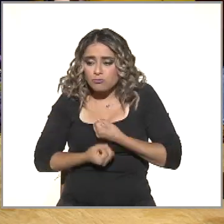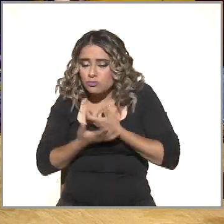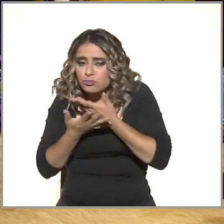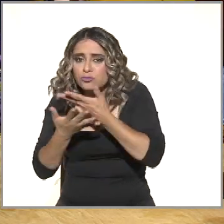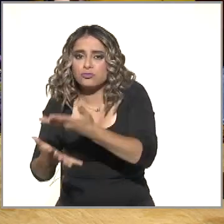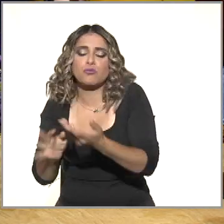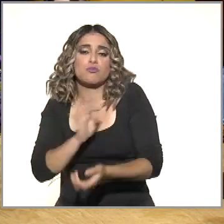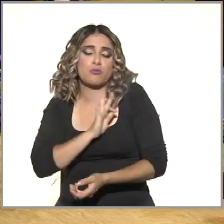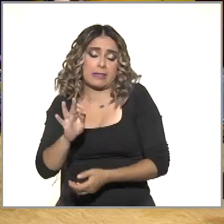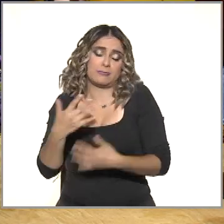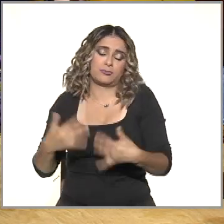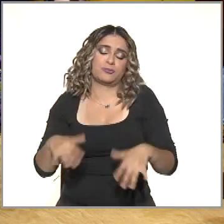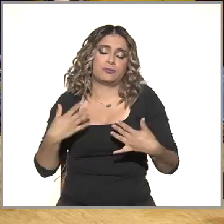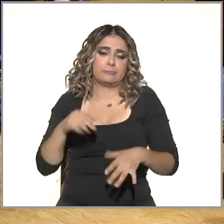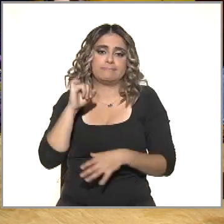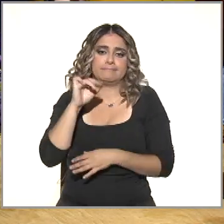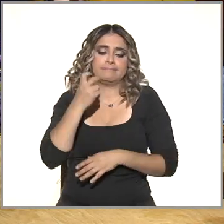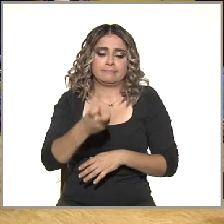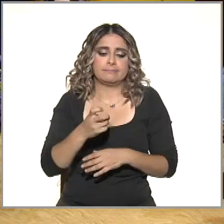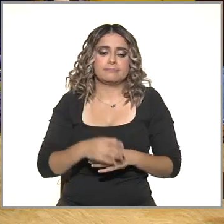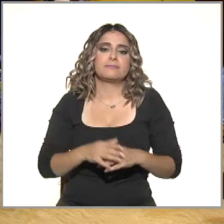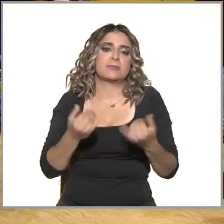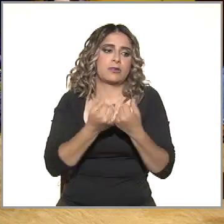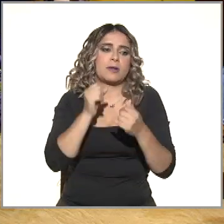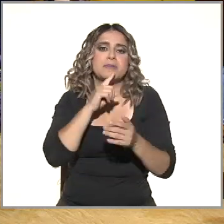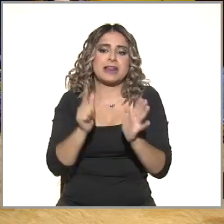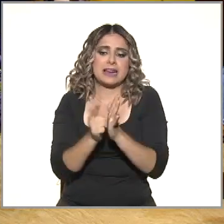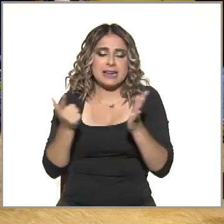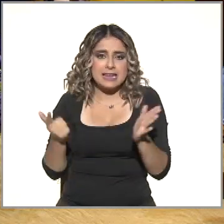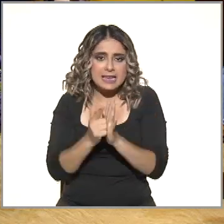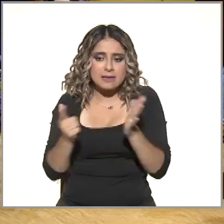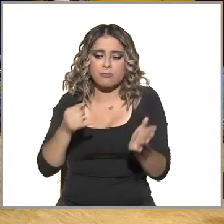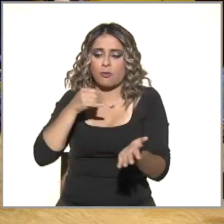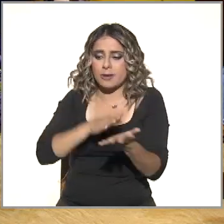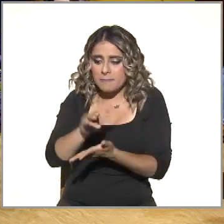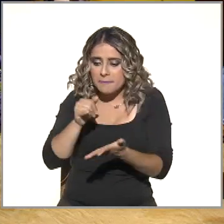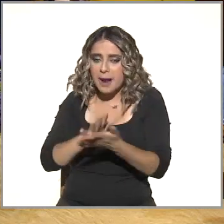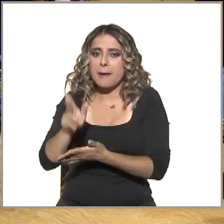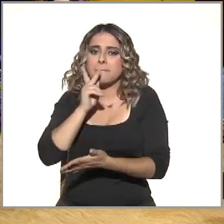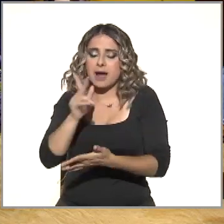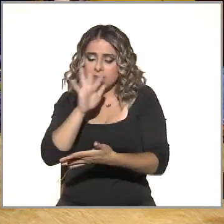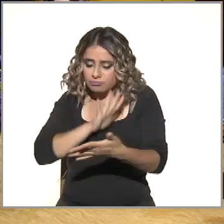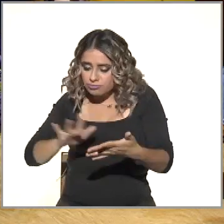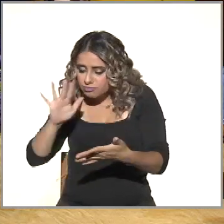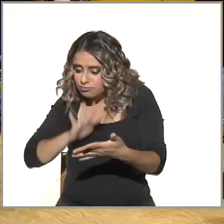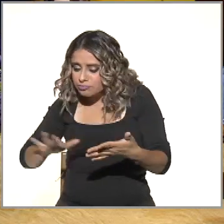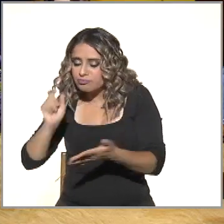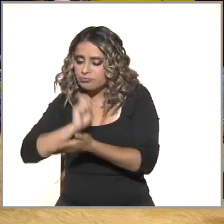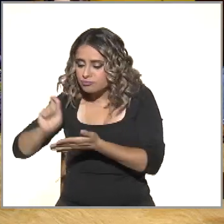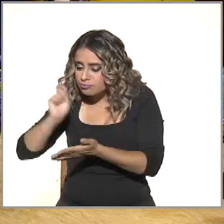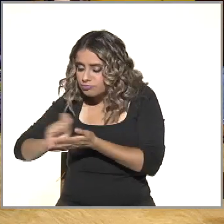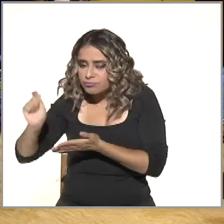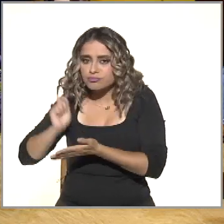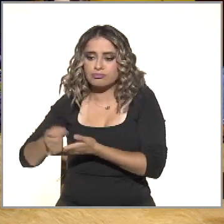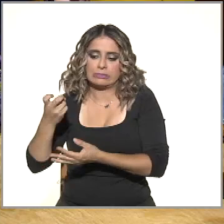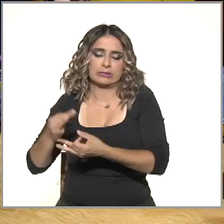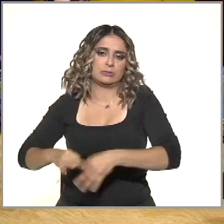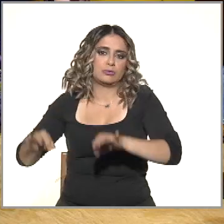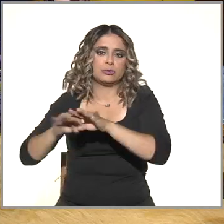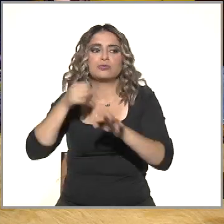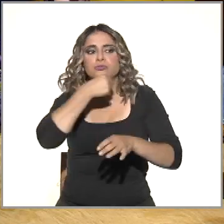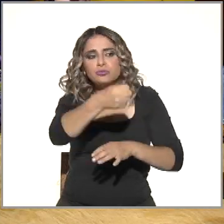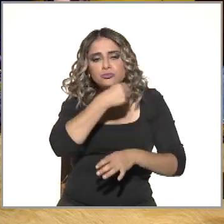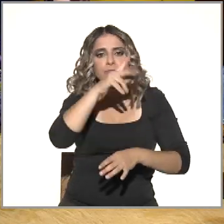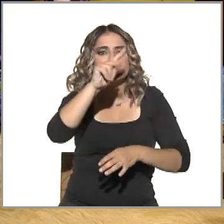Y bueno, por supuesto, con esto el libro, ¿no? La imprenta y la palabra escrita y todo lo que los medios de